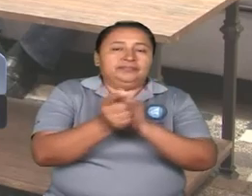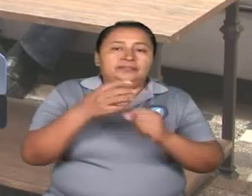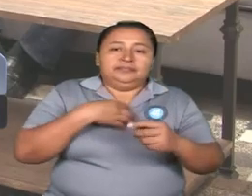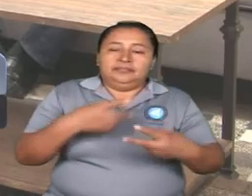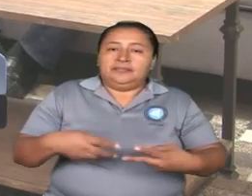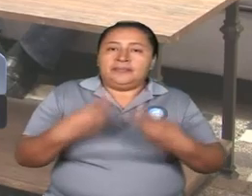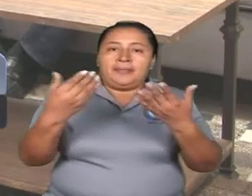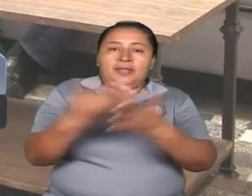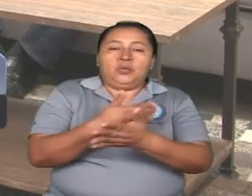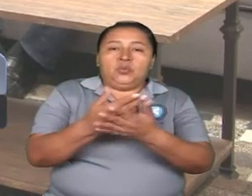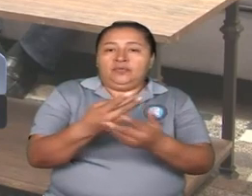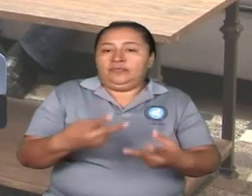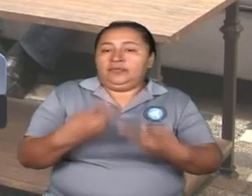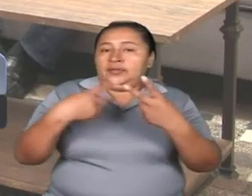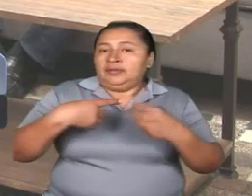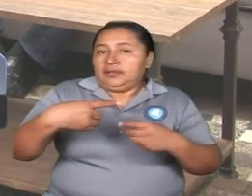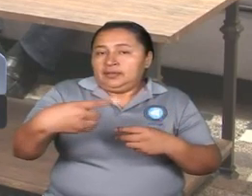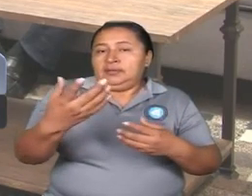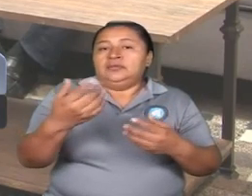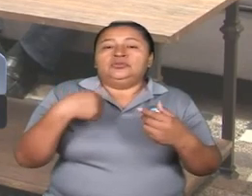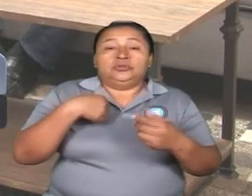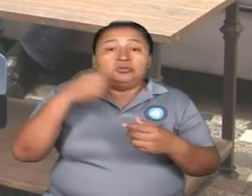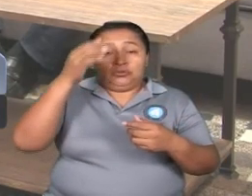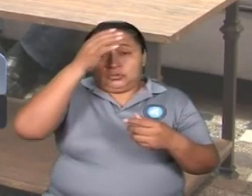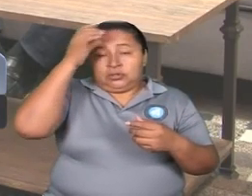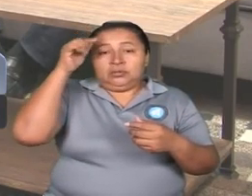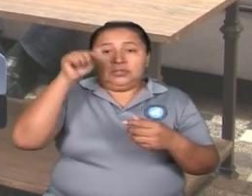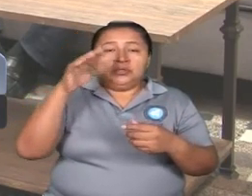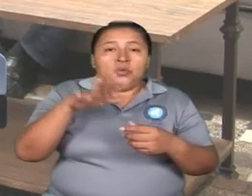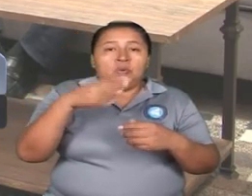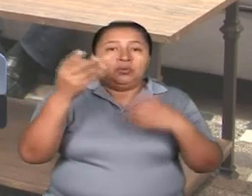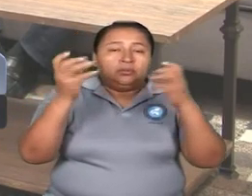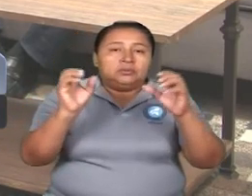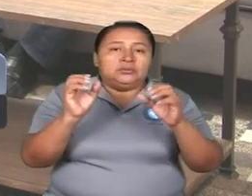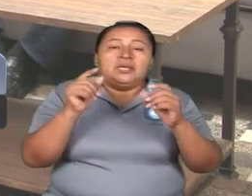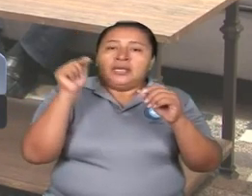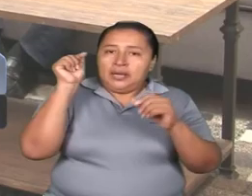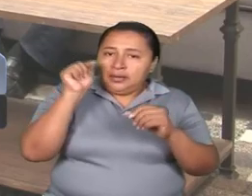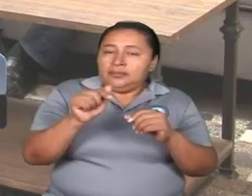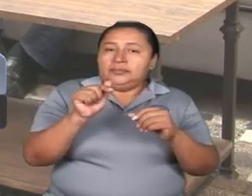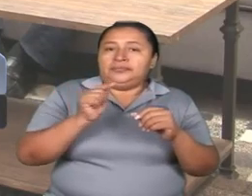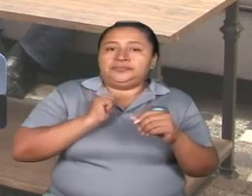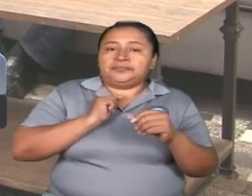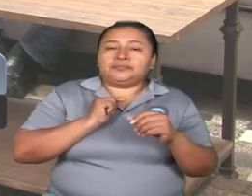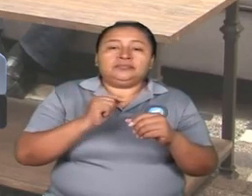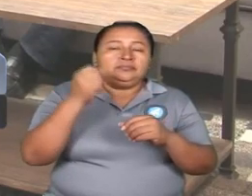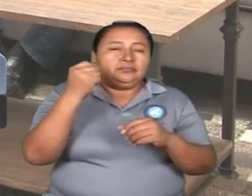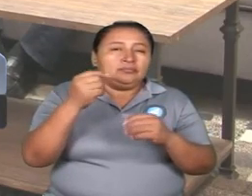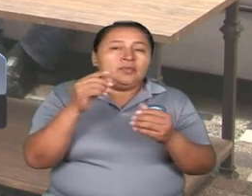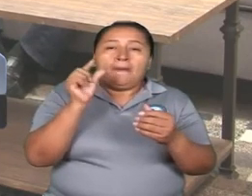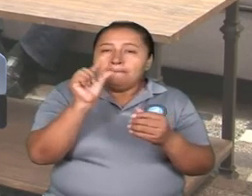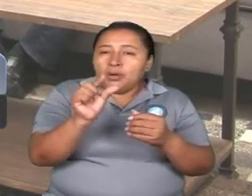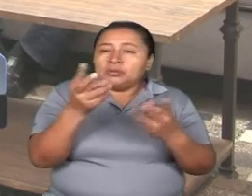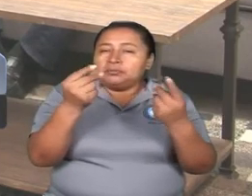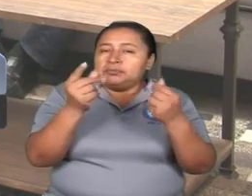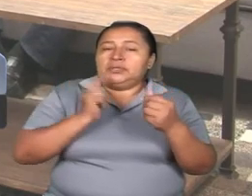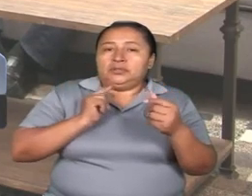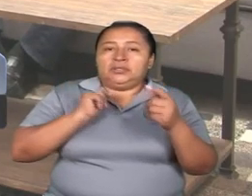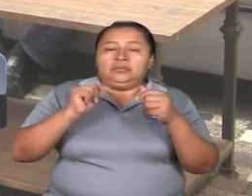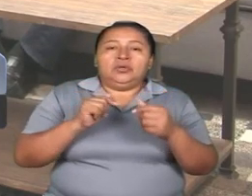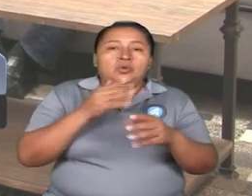las nuevas realidades. Entonces yo creo que ese es otro punto, que aún con los escasos recursos que tengamos, con